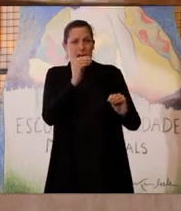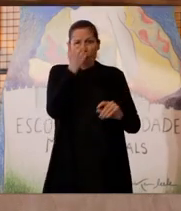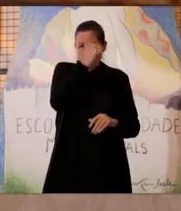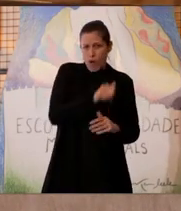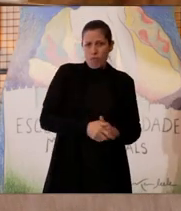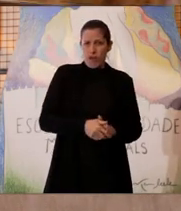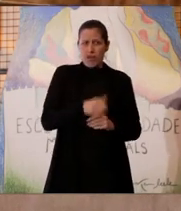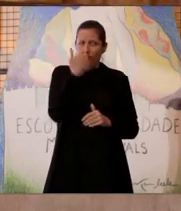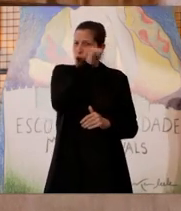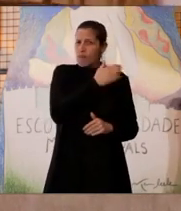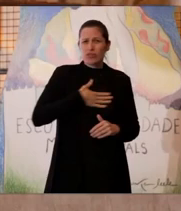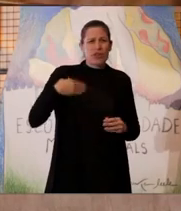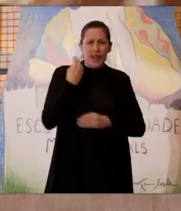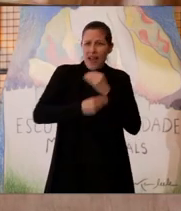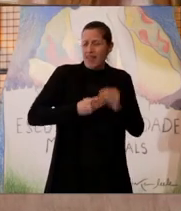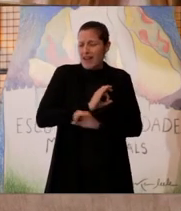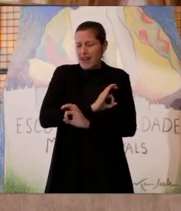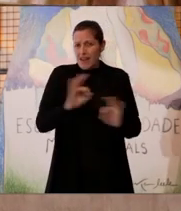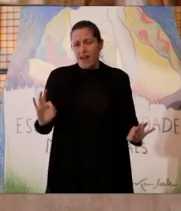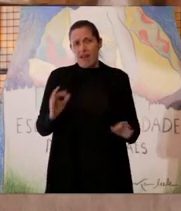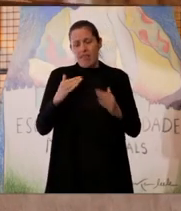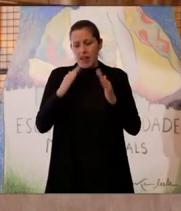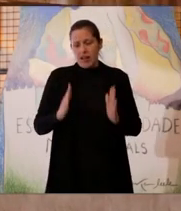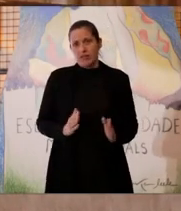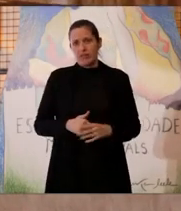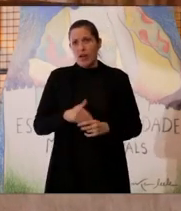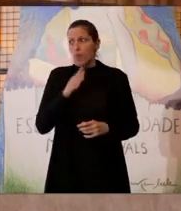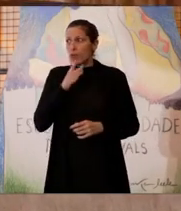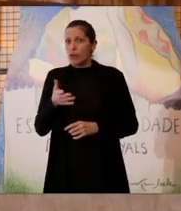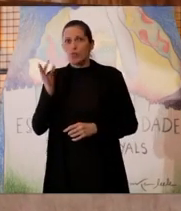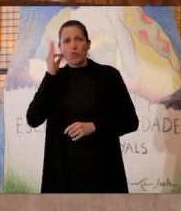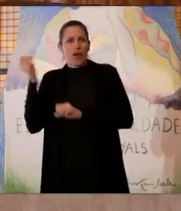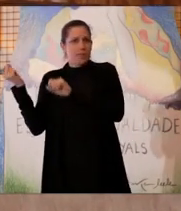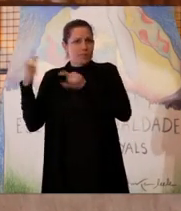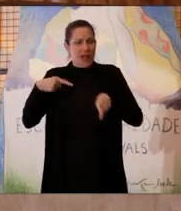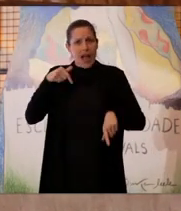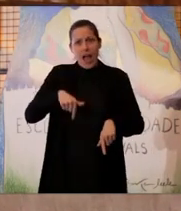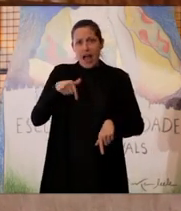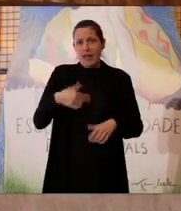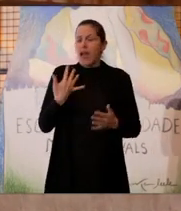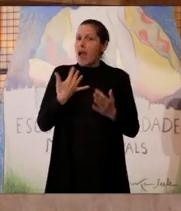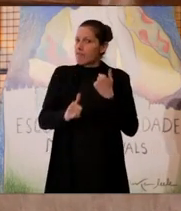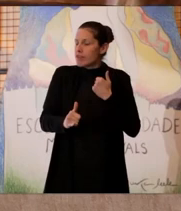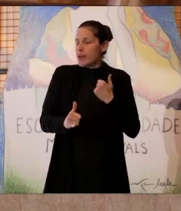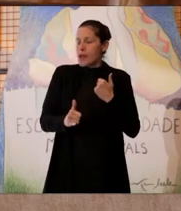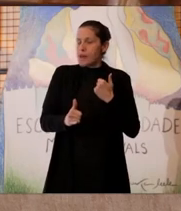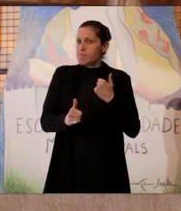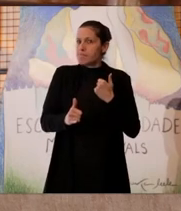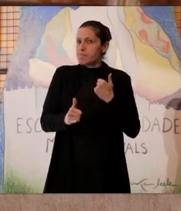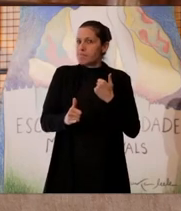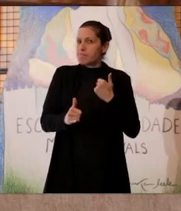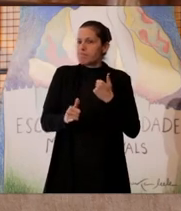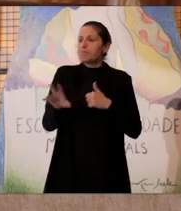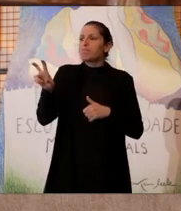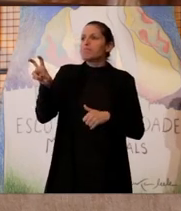por lo tanto si las mujeres migrantes vienen aquí a nuestros hogares es porque los varones han decidido hacer